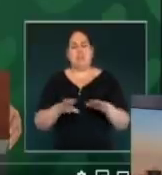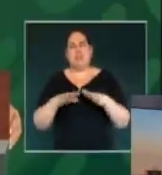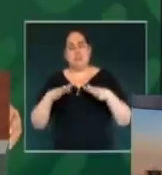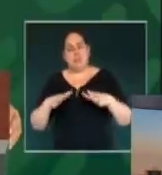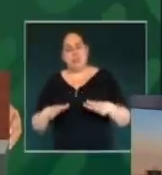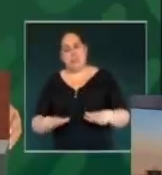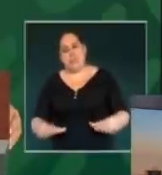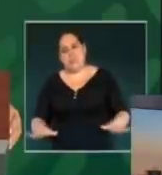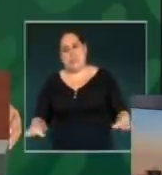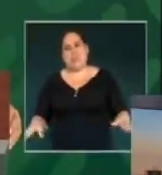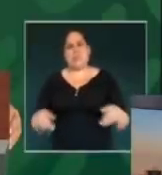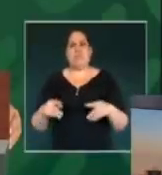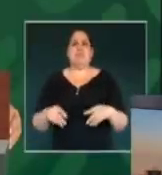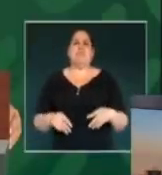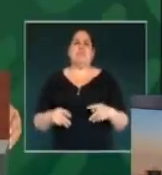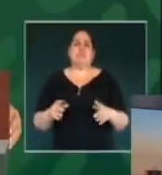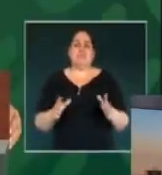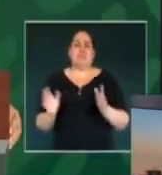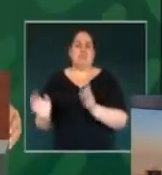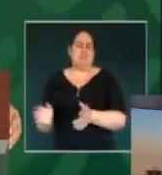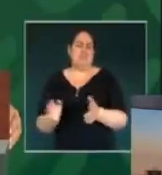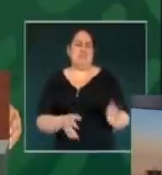Sector turístico, a finales de año.